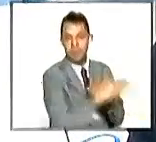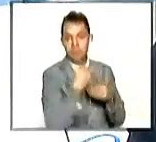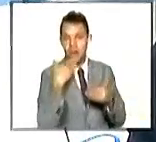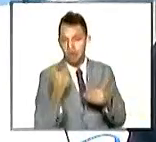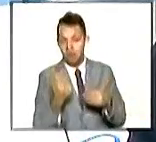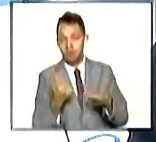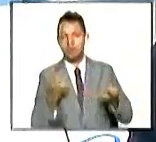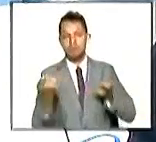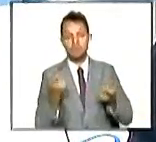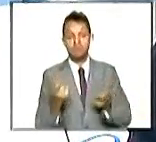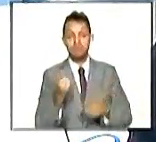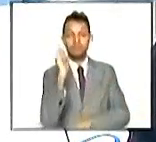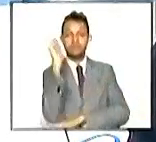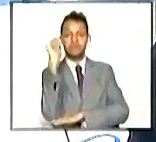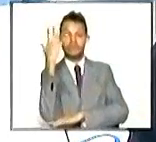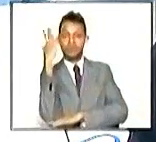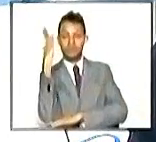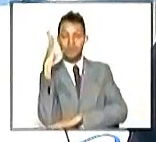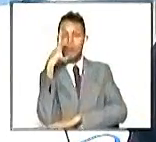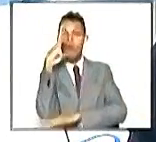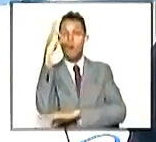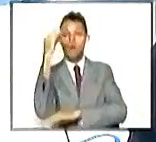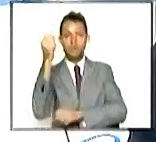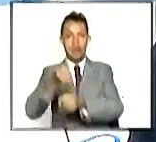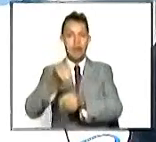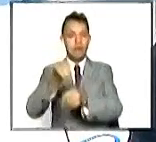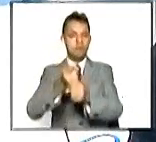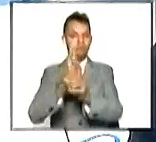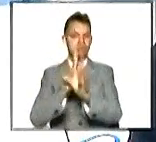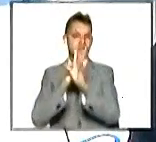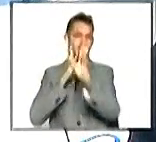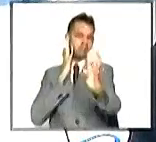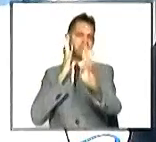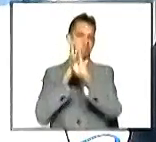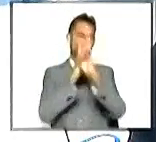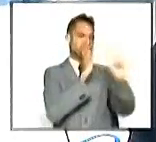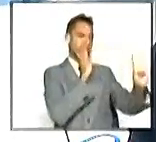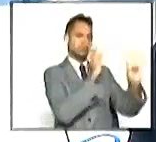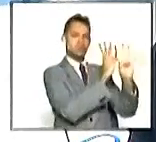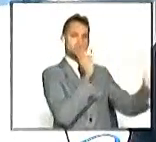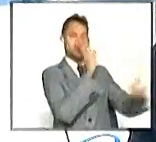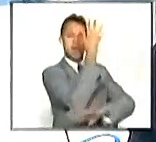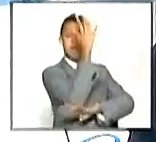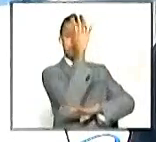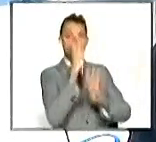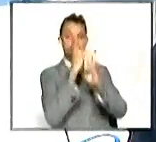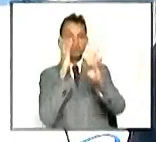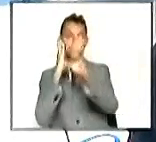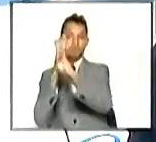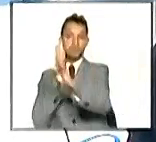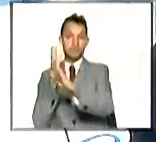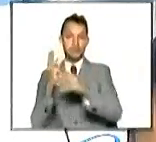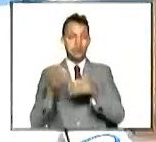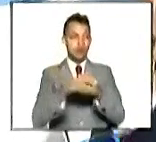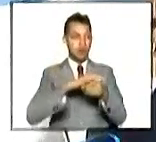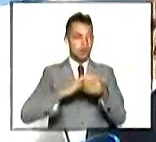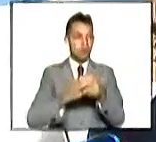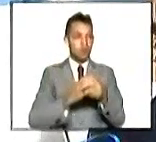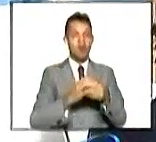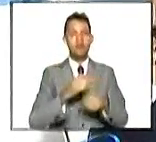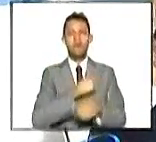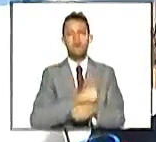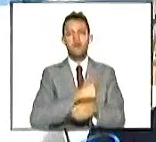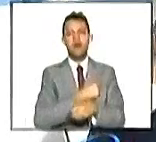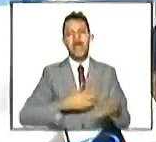gran cultivador de tomate, pero un gran, de toneladas. Y cuando entramos al restaurante, le dijo a la niña,